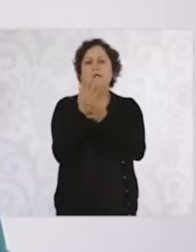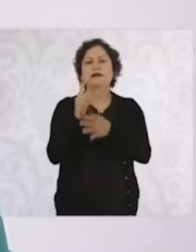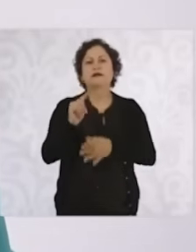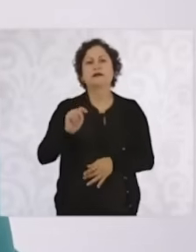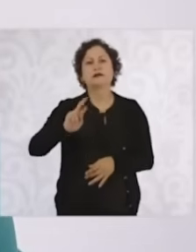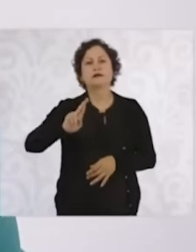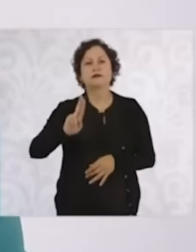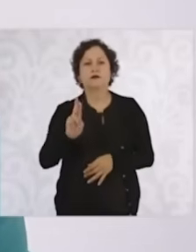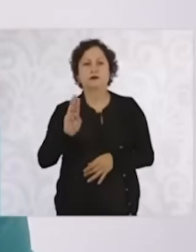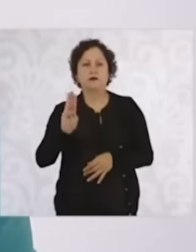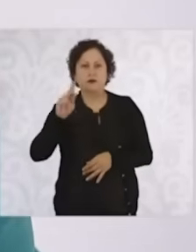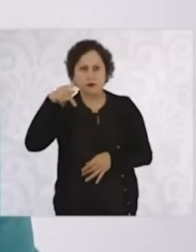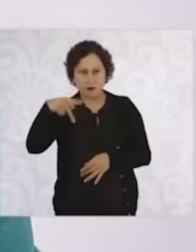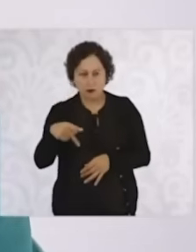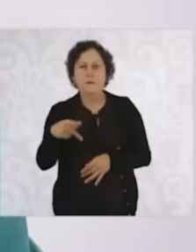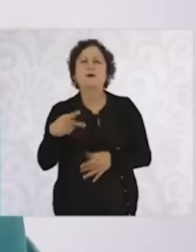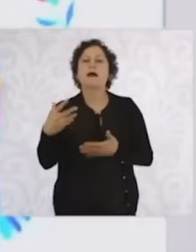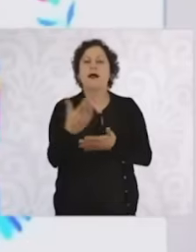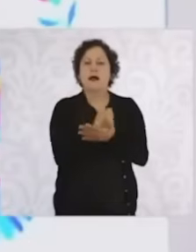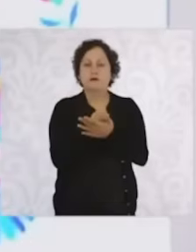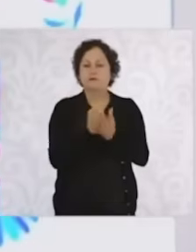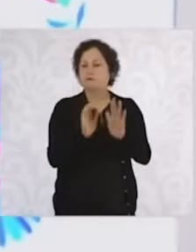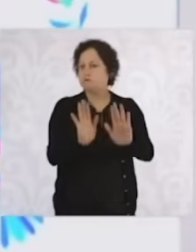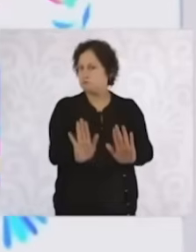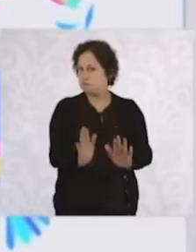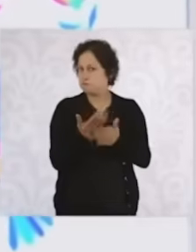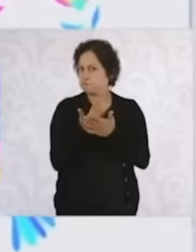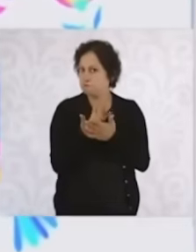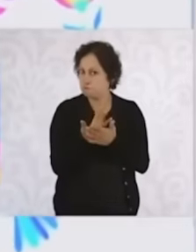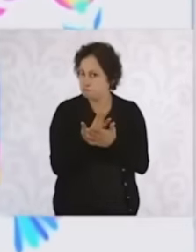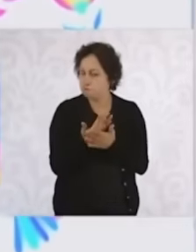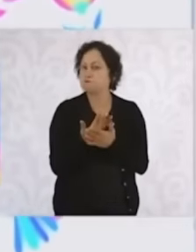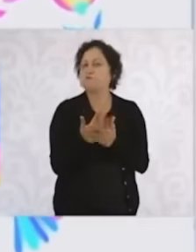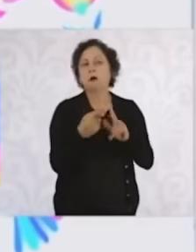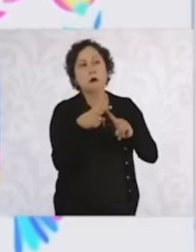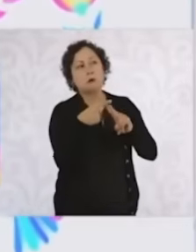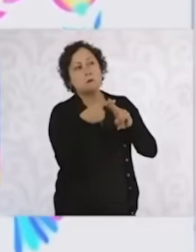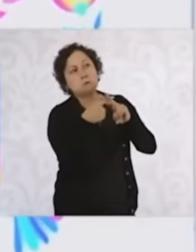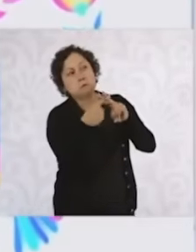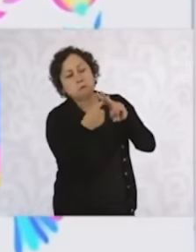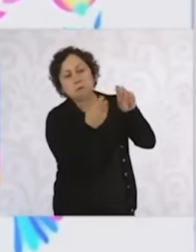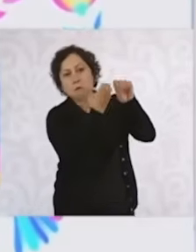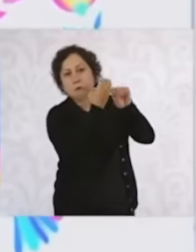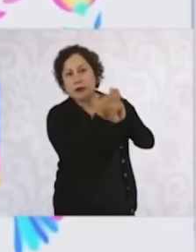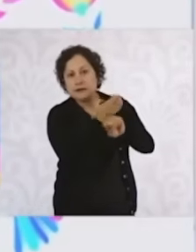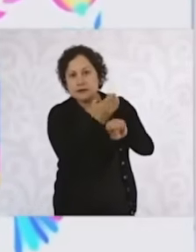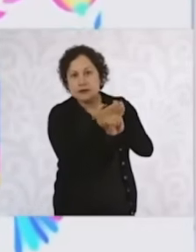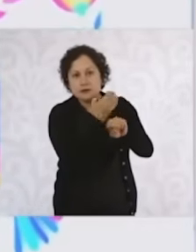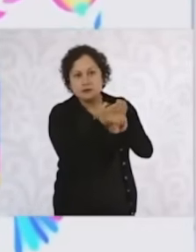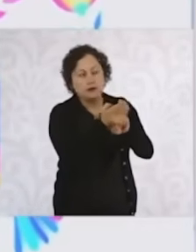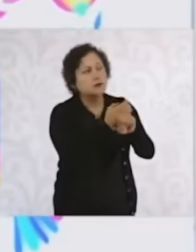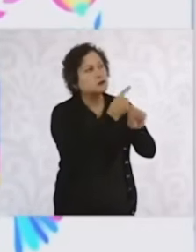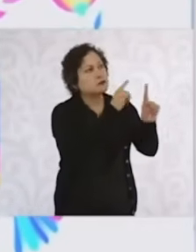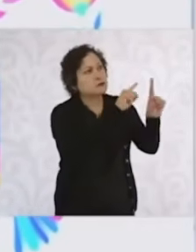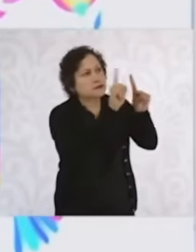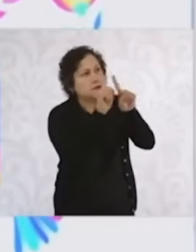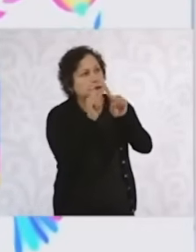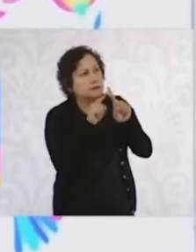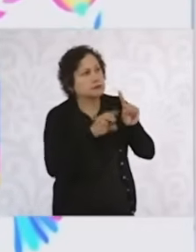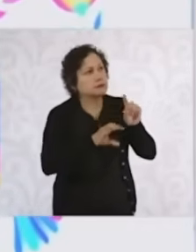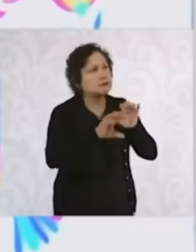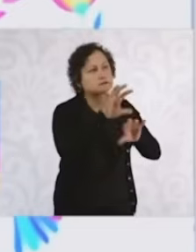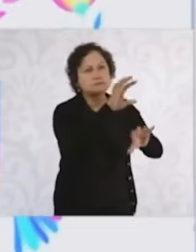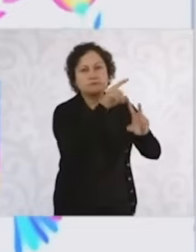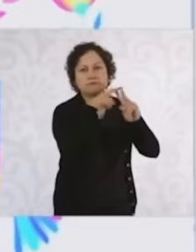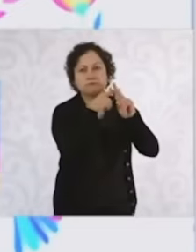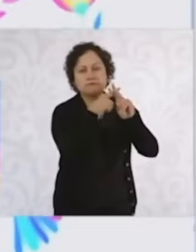día de hoy a que terminen algunos estados de contarse y poder dar ya el